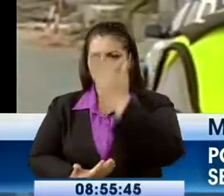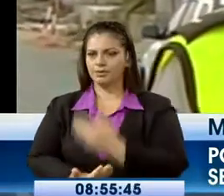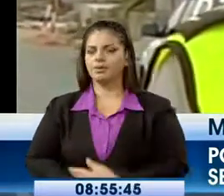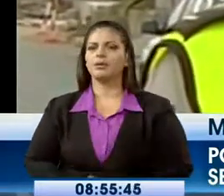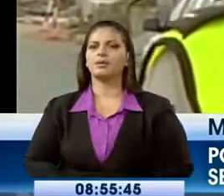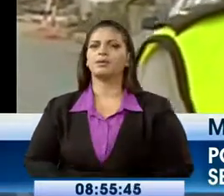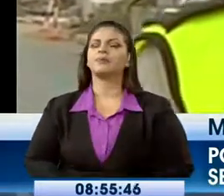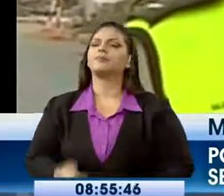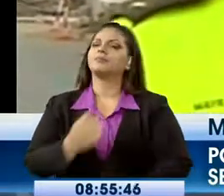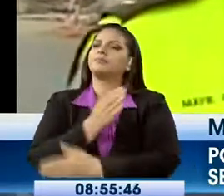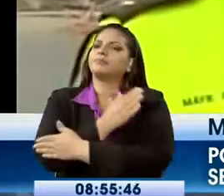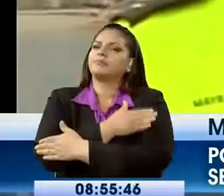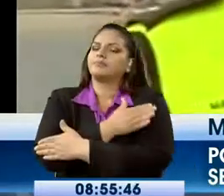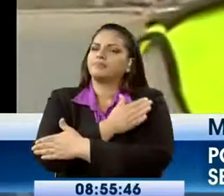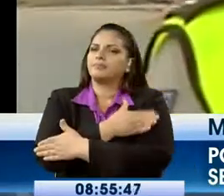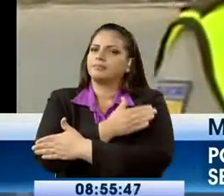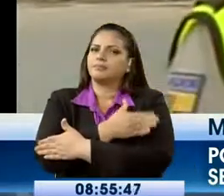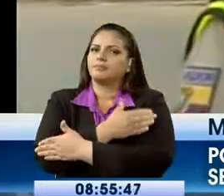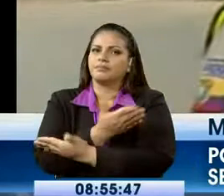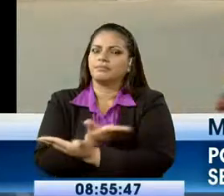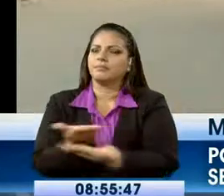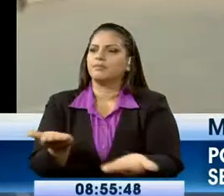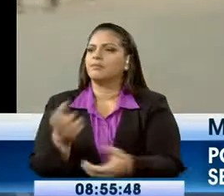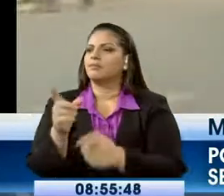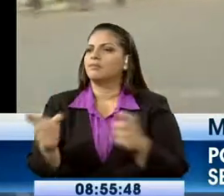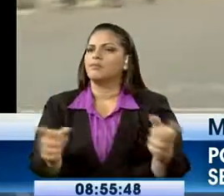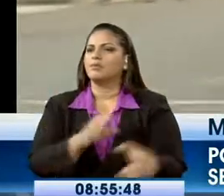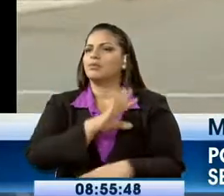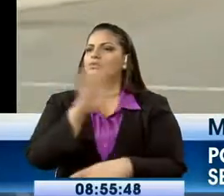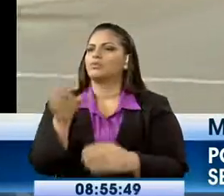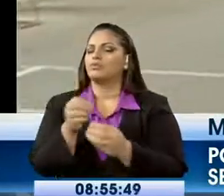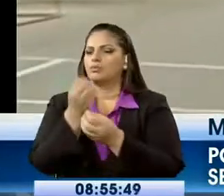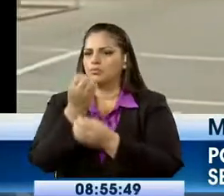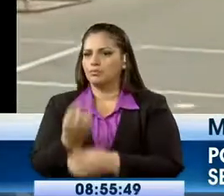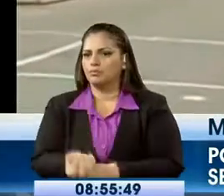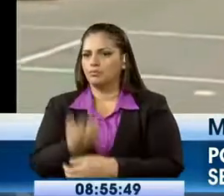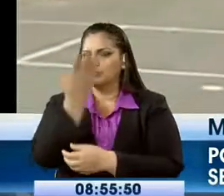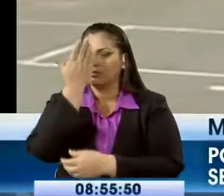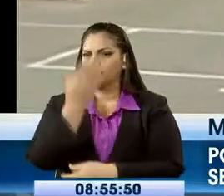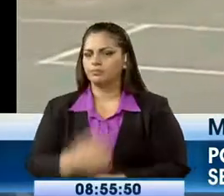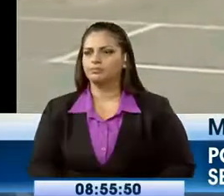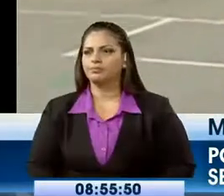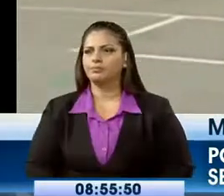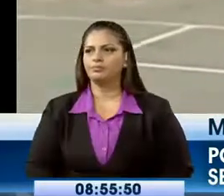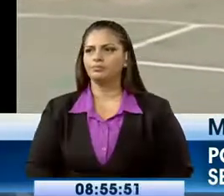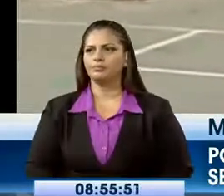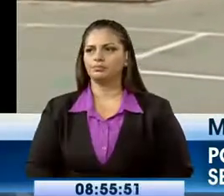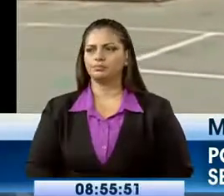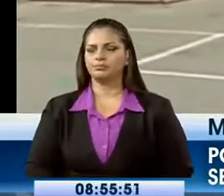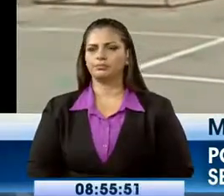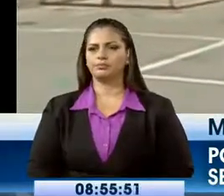saludo cordial a todos los moradores de este sector de la Florida. Pues